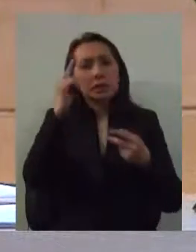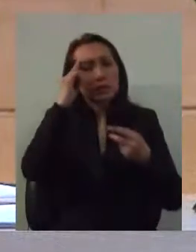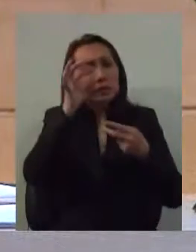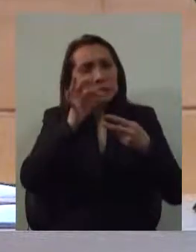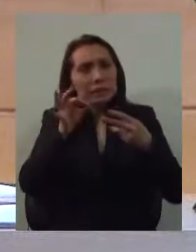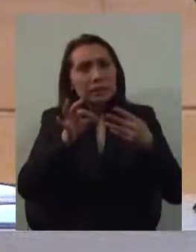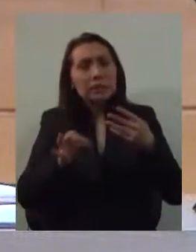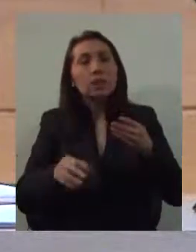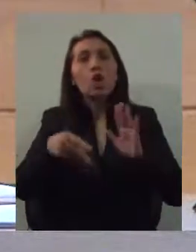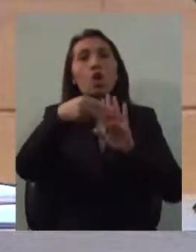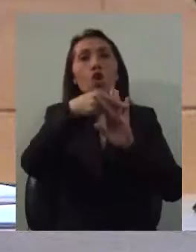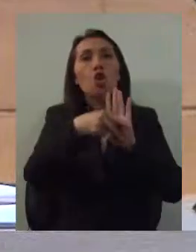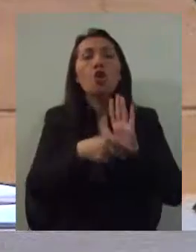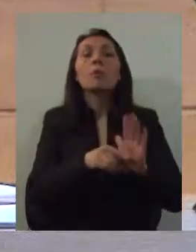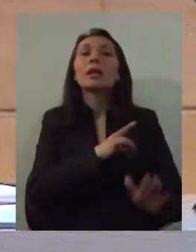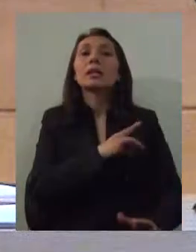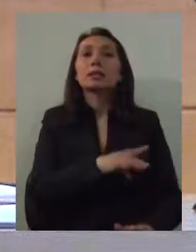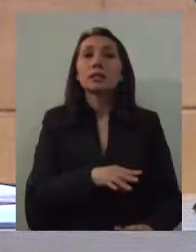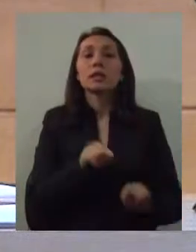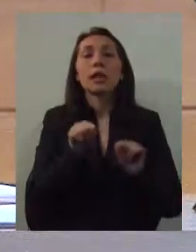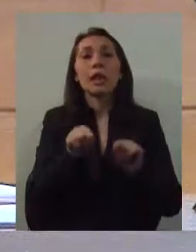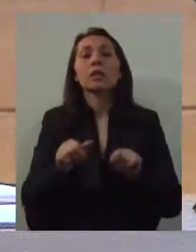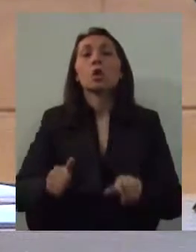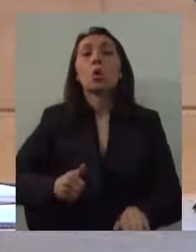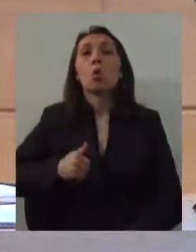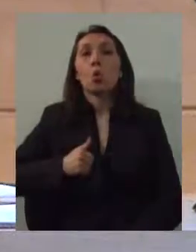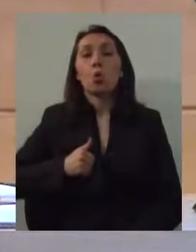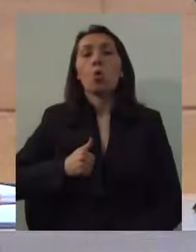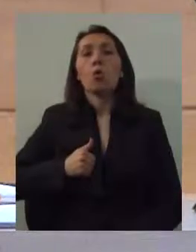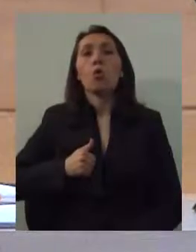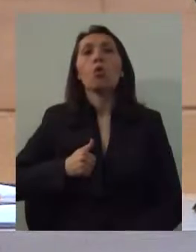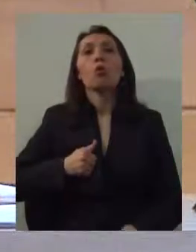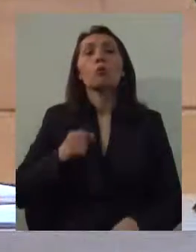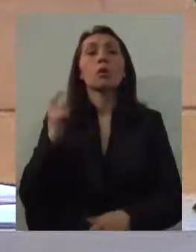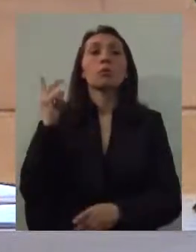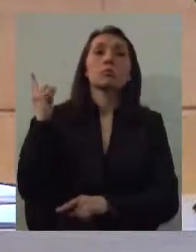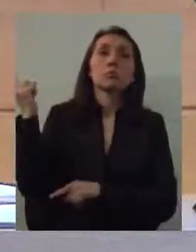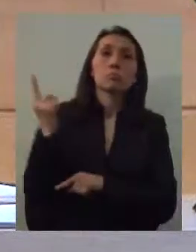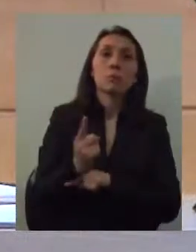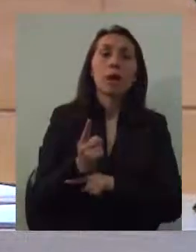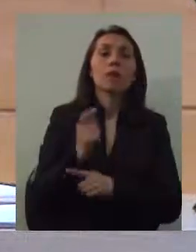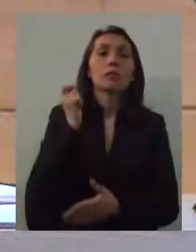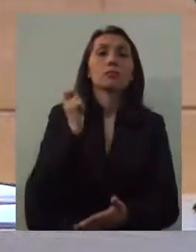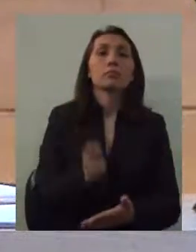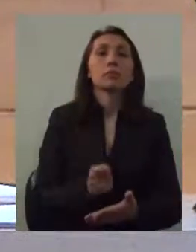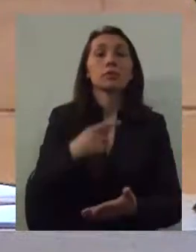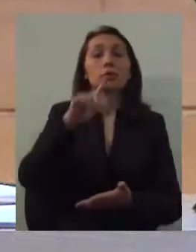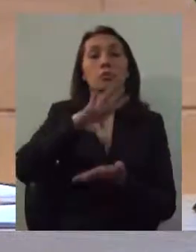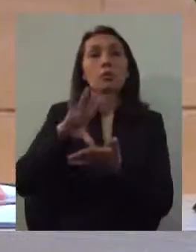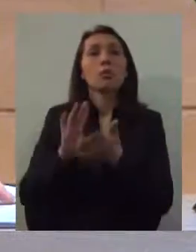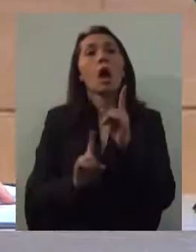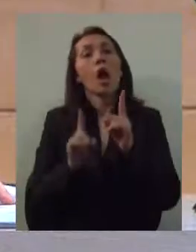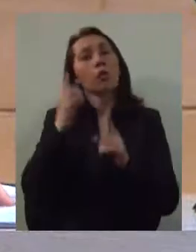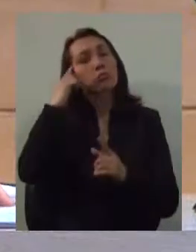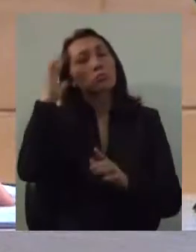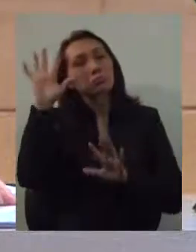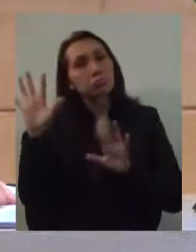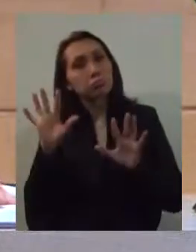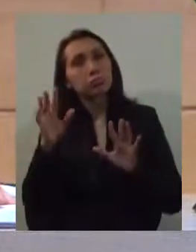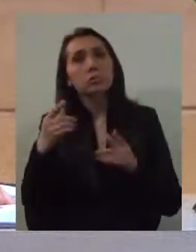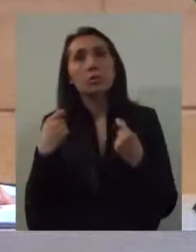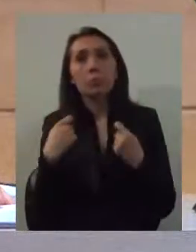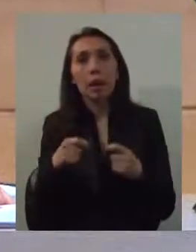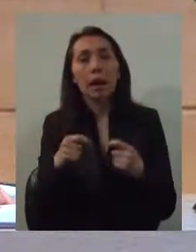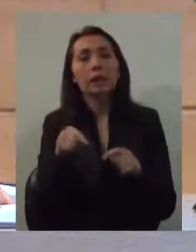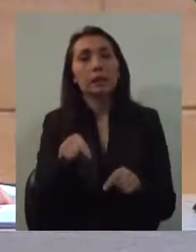la normativa chilena sobre este cumplimiento de sentencias extranjeras y algunas referencias, algunas reflexiones sobre la